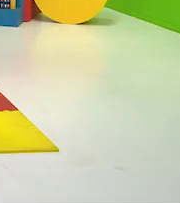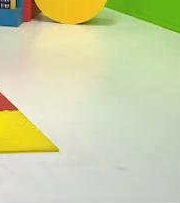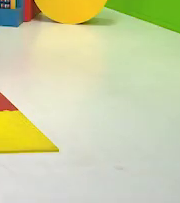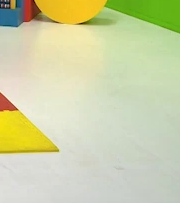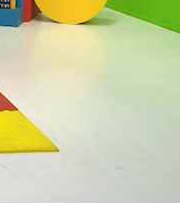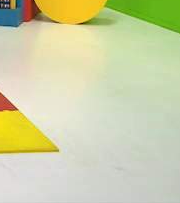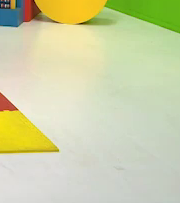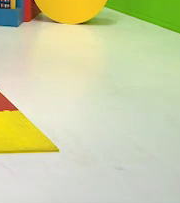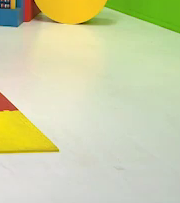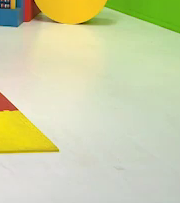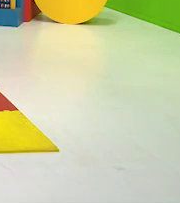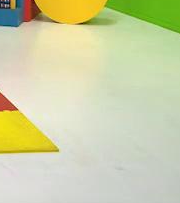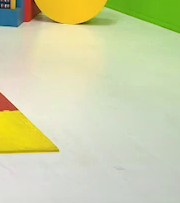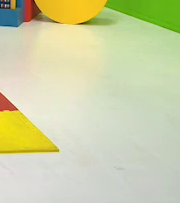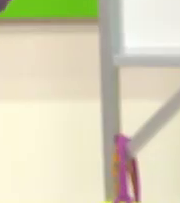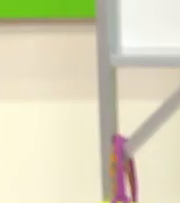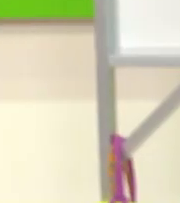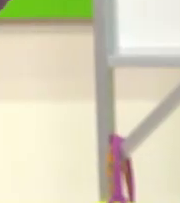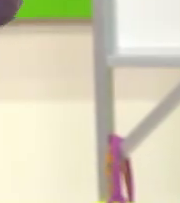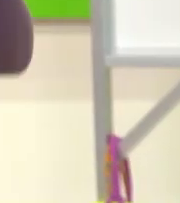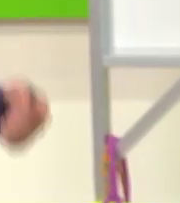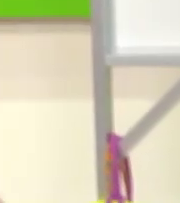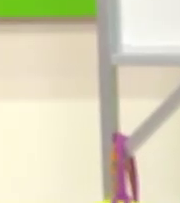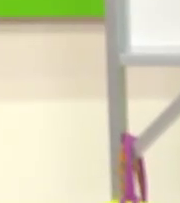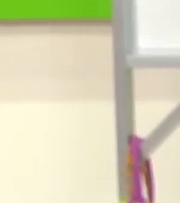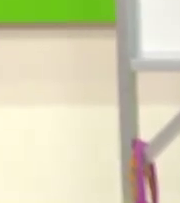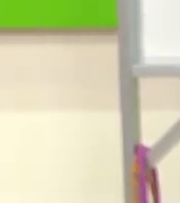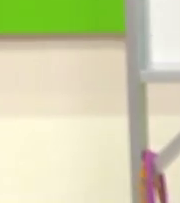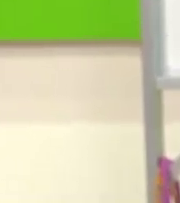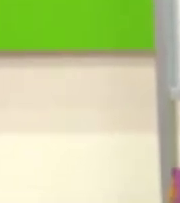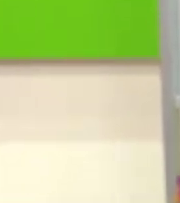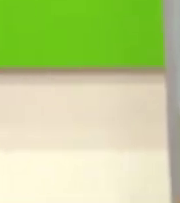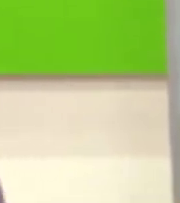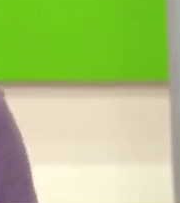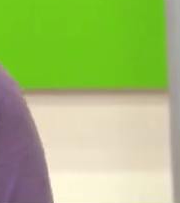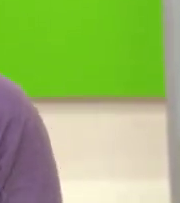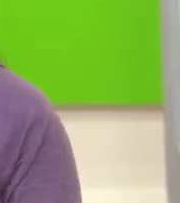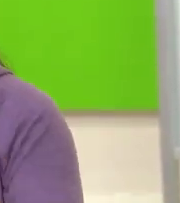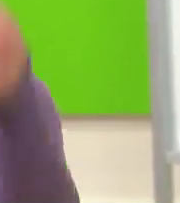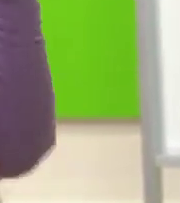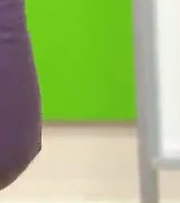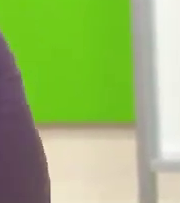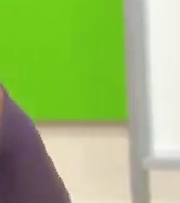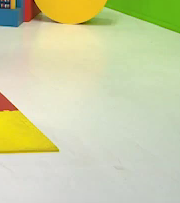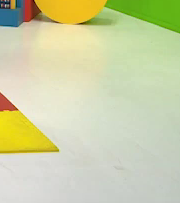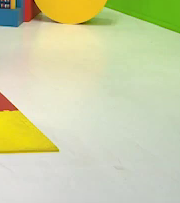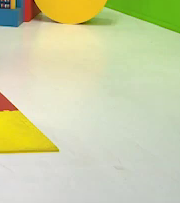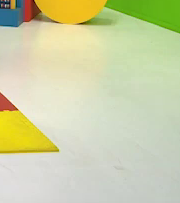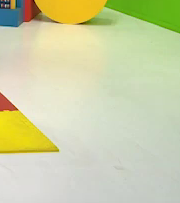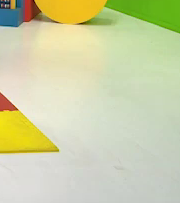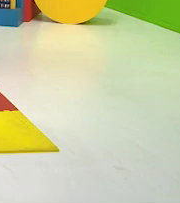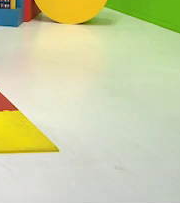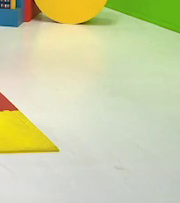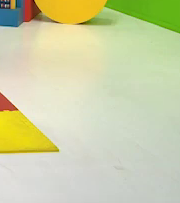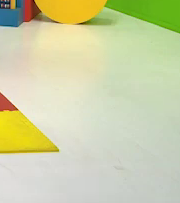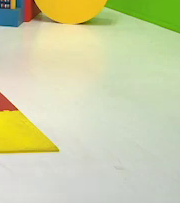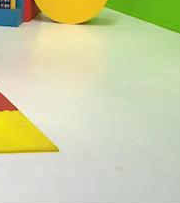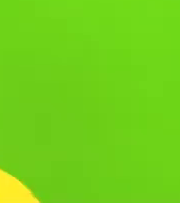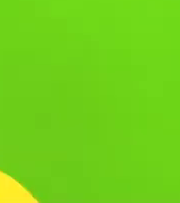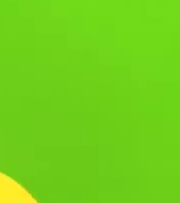ahora podemos hacerlo con la frente frente hoy y